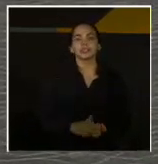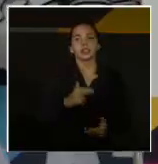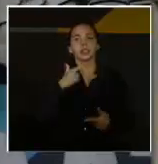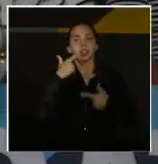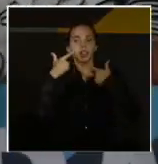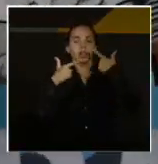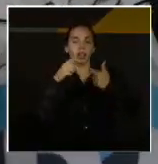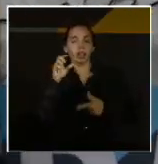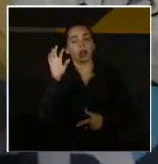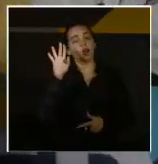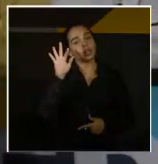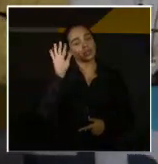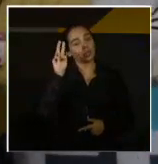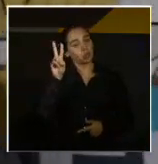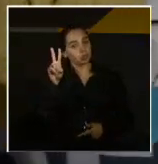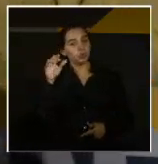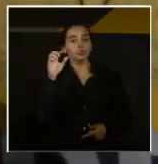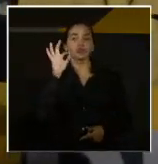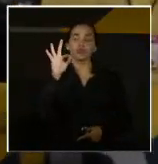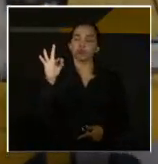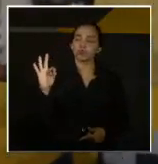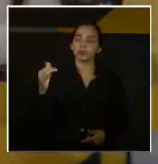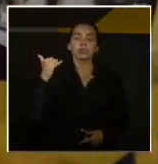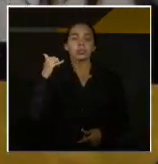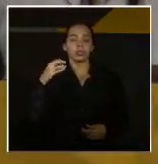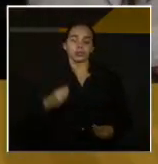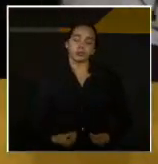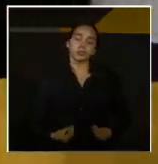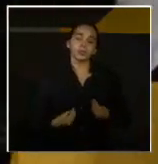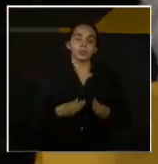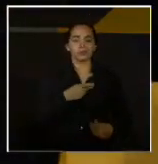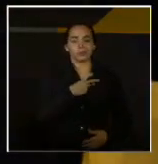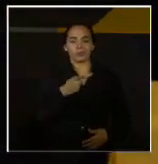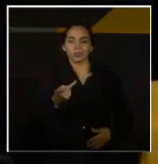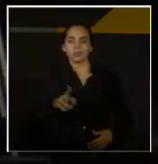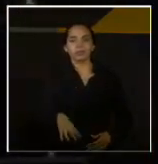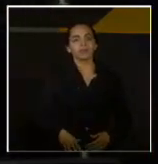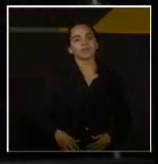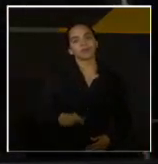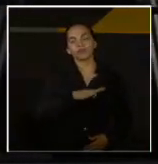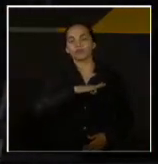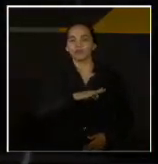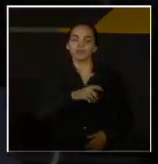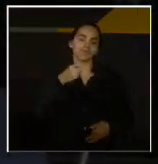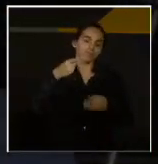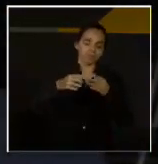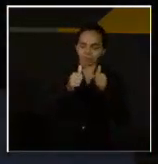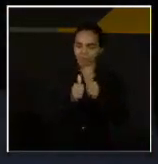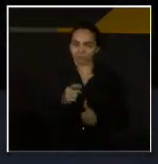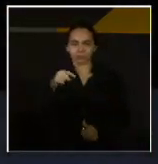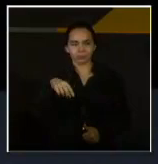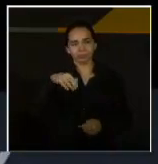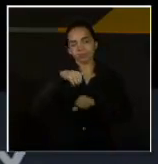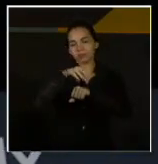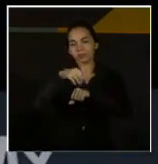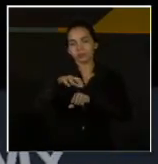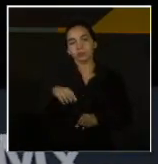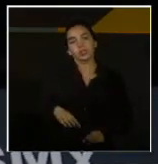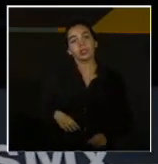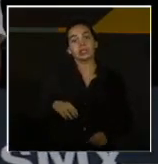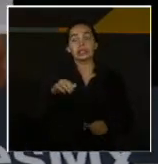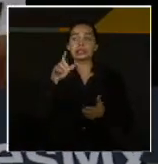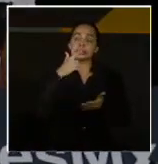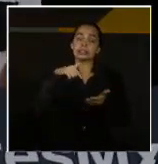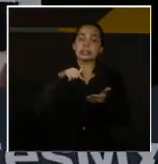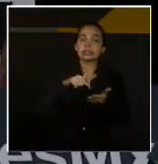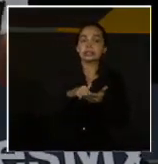del 42% de los yucatecos que vivimos en pobreza y sin duda no nos podemos conformar con esa cifra. Ocupamos el lugar